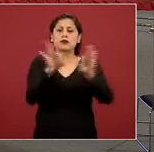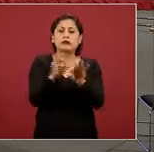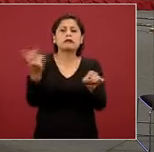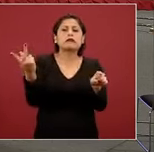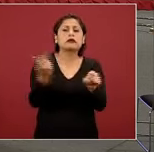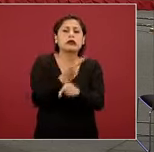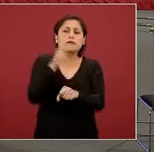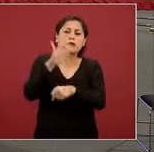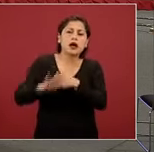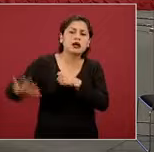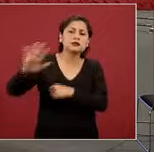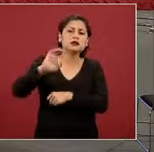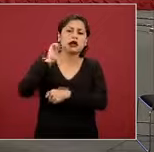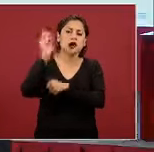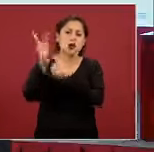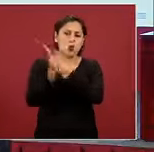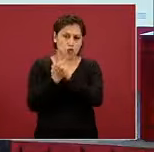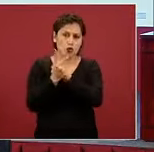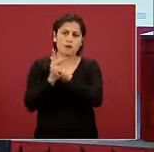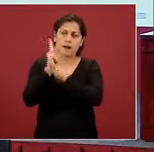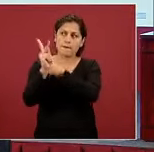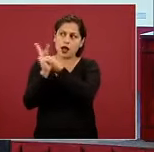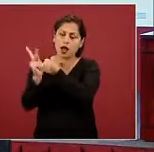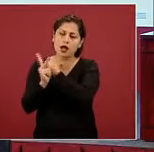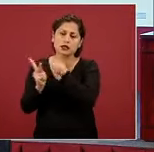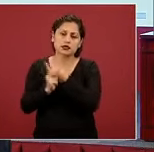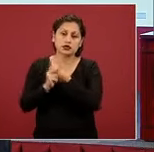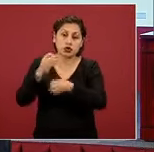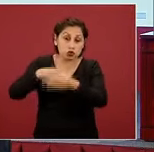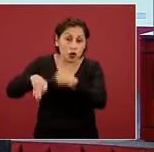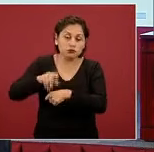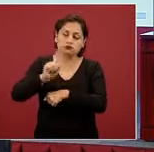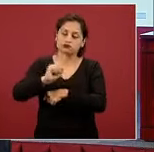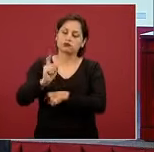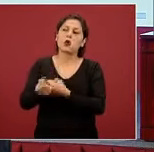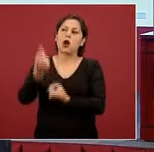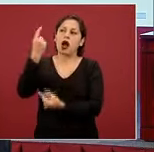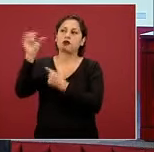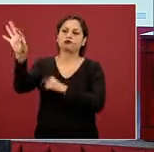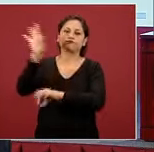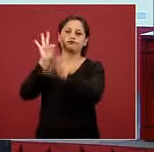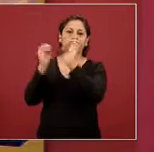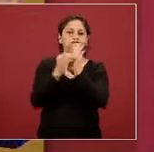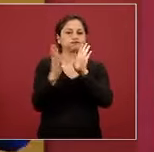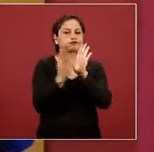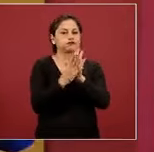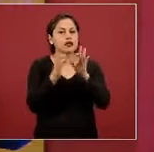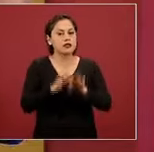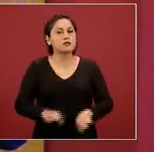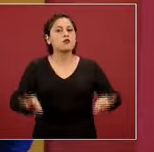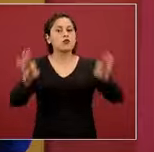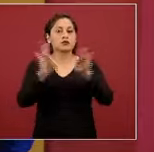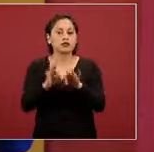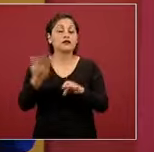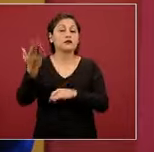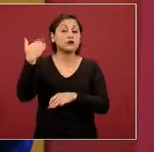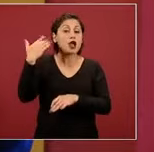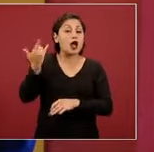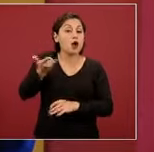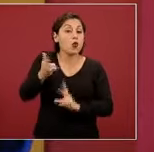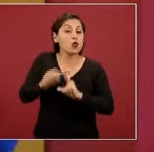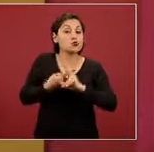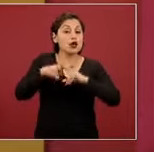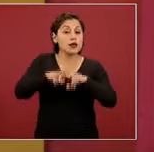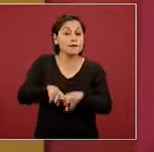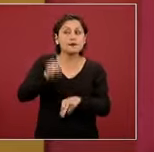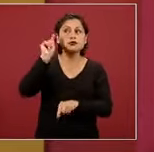Algunos de ellos, no estarán todos, pero algunos que son muy ilustrativos de lo que está ocurriendo ya y desde julio en varios de los países